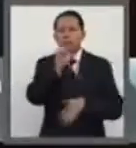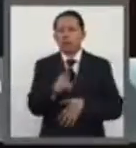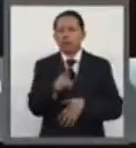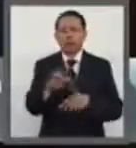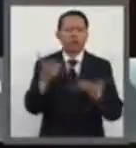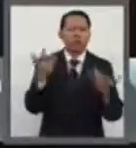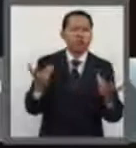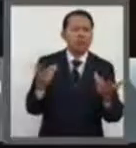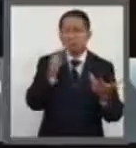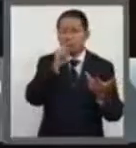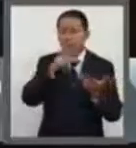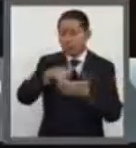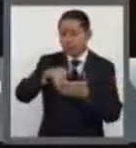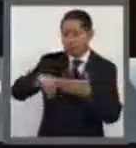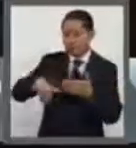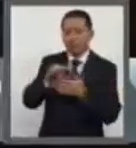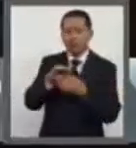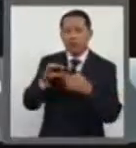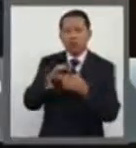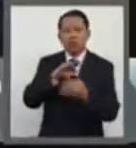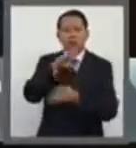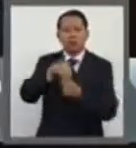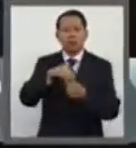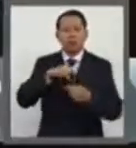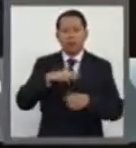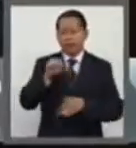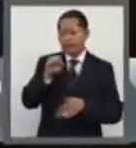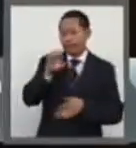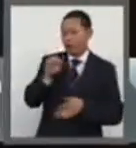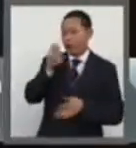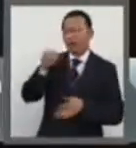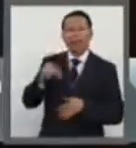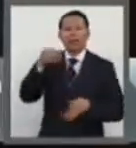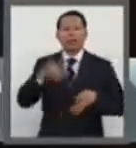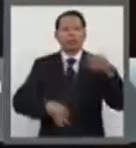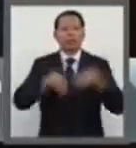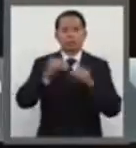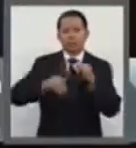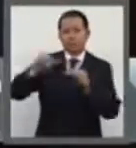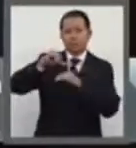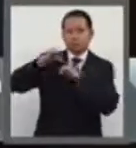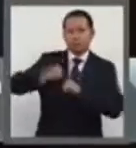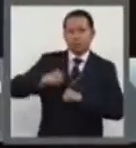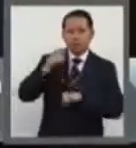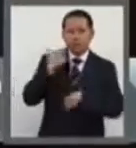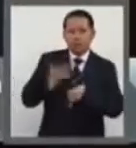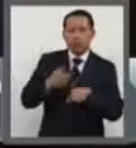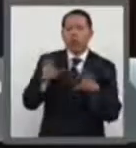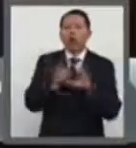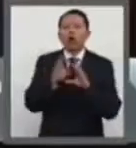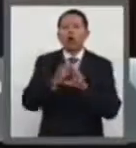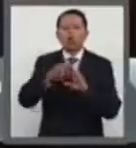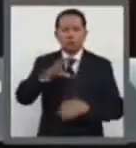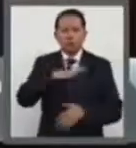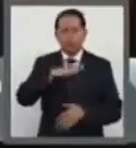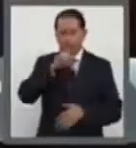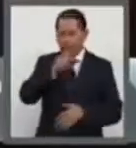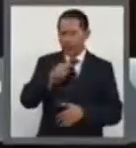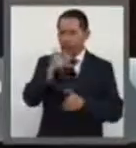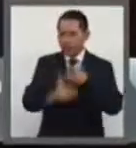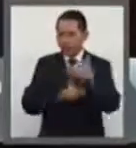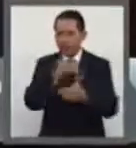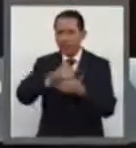No siendo poco lo anterior, la Suprema Corte de Justicia de la Nación ha sostenido que la anulación de los actos